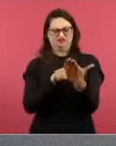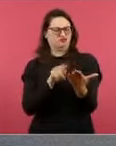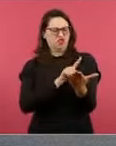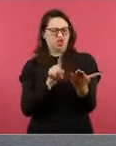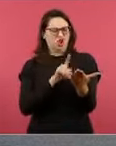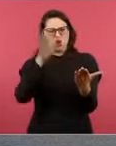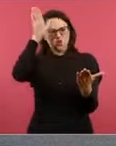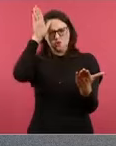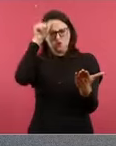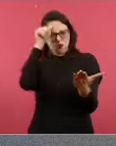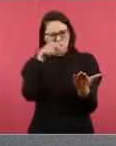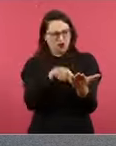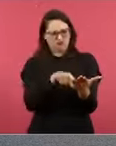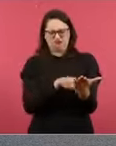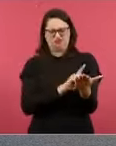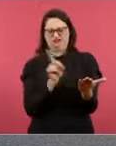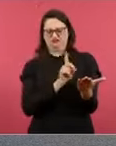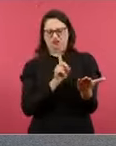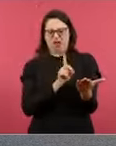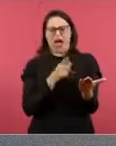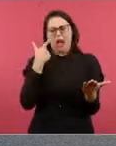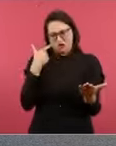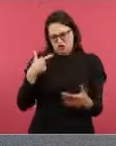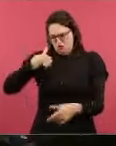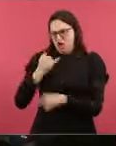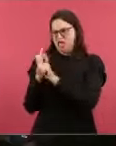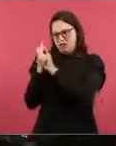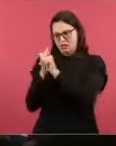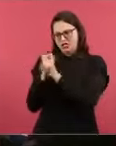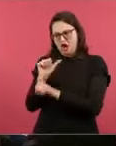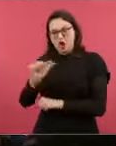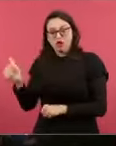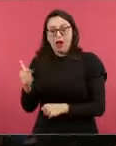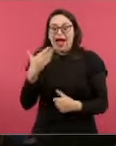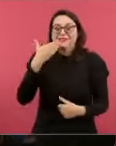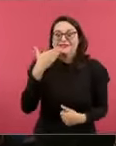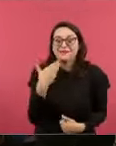¿Para qué nos peleamos? ¿Verdad? Pasemos a la próxima.